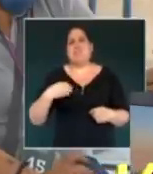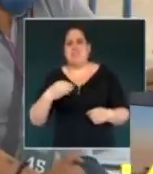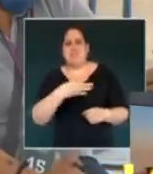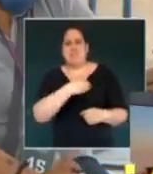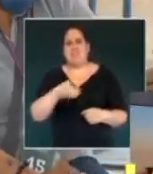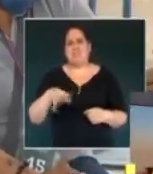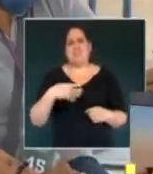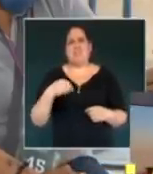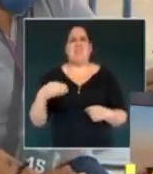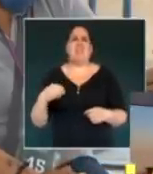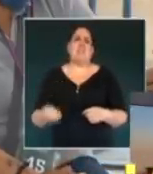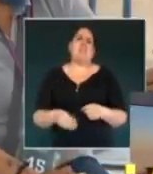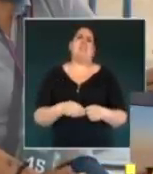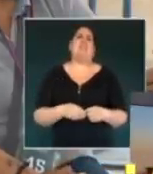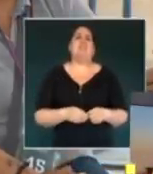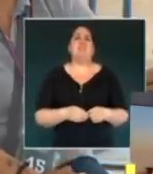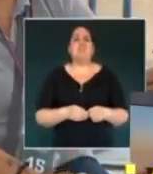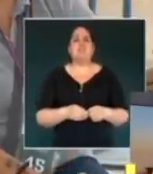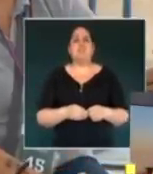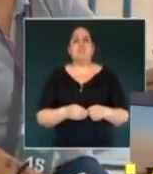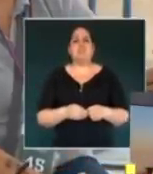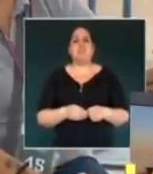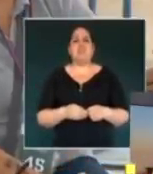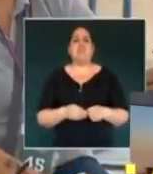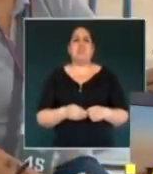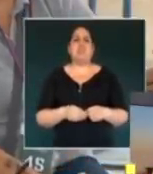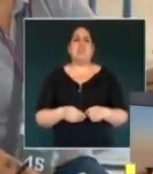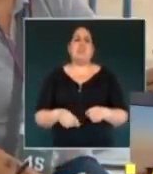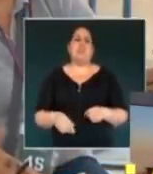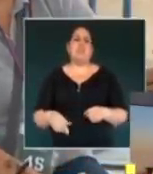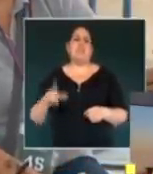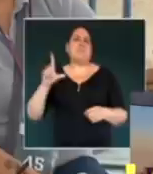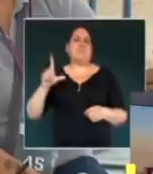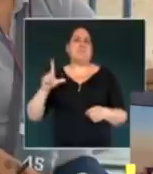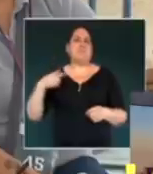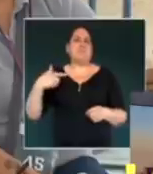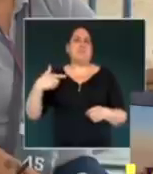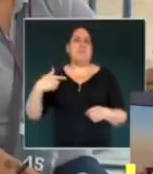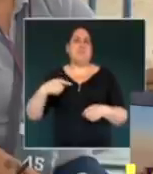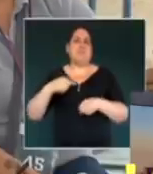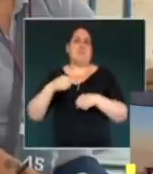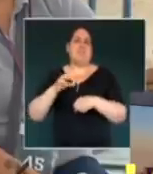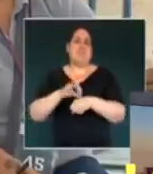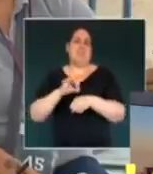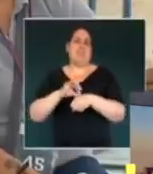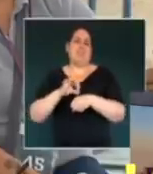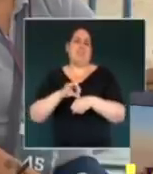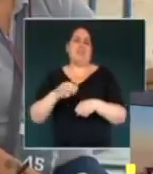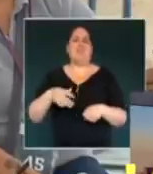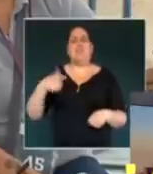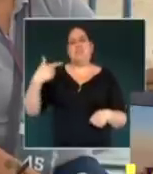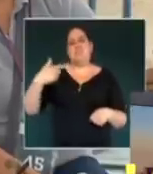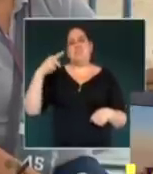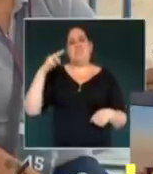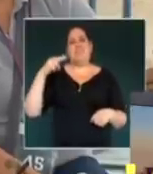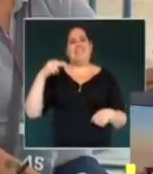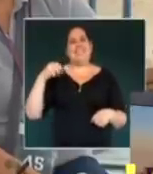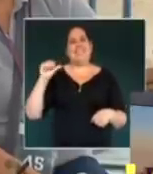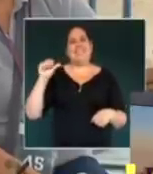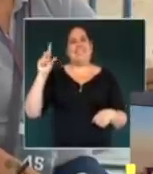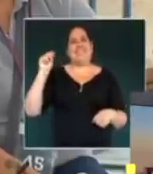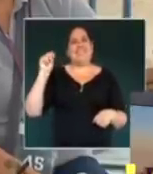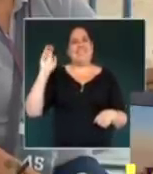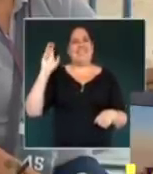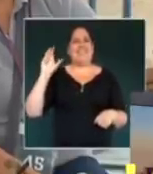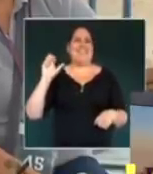había dicho el hombre clave, me parece, en el combate, Hugo López-Gatell, que iba a haber 10.000 muertos, y evidentemente ya no son 10.000, son 50.000.